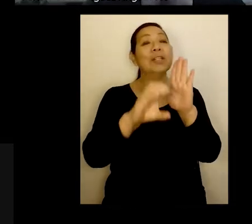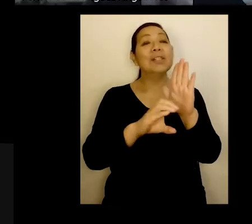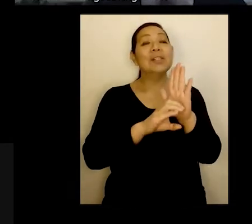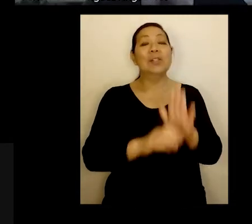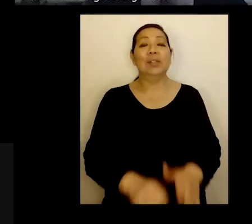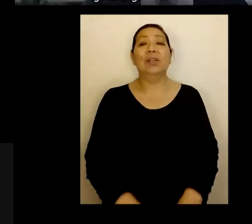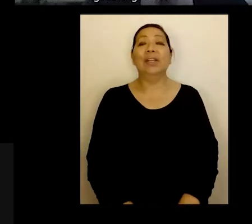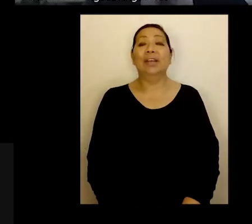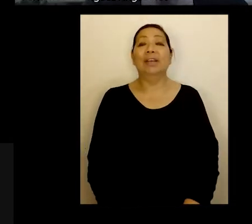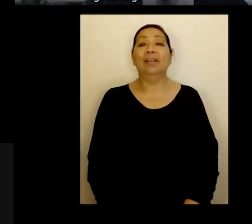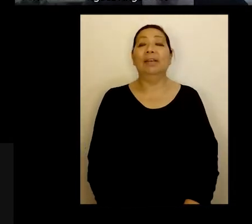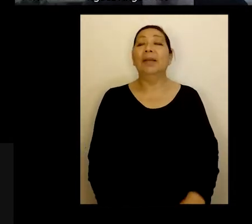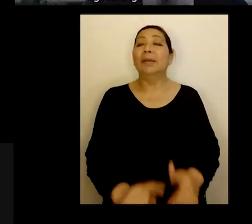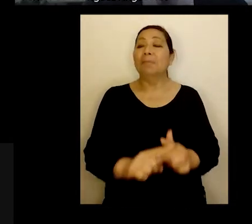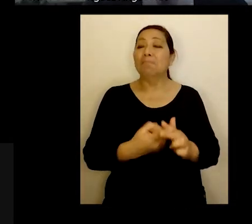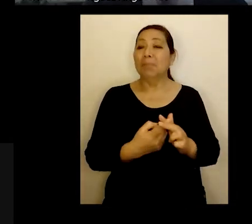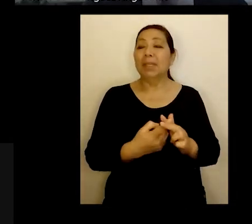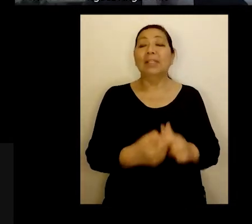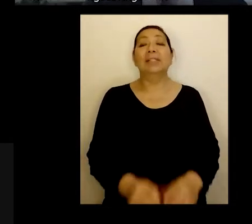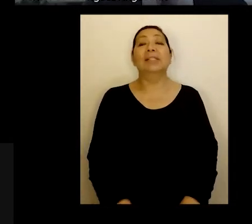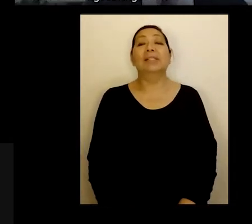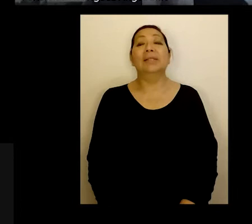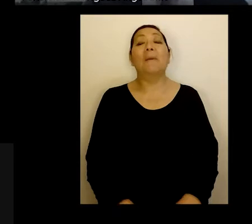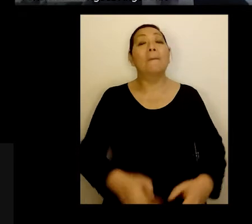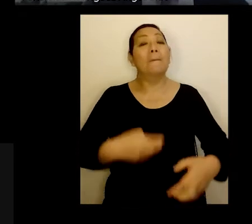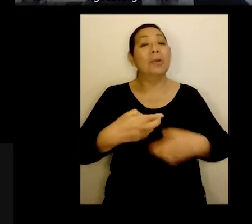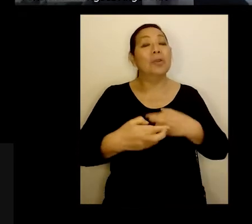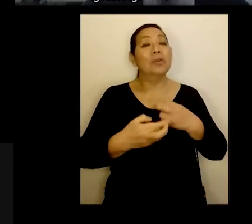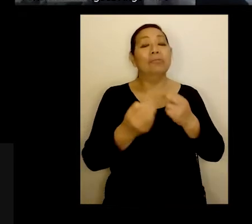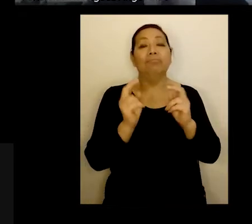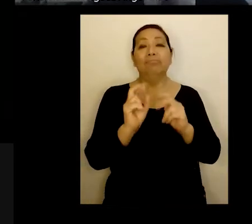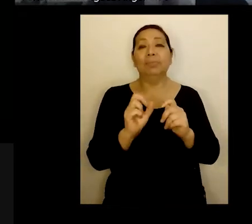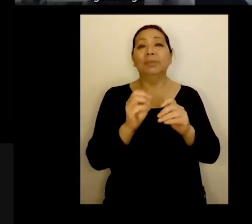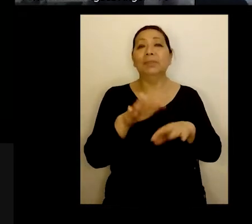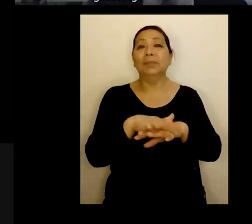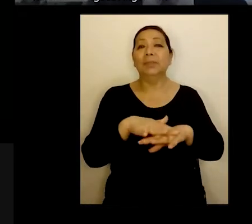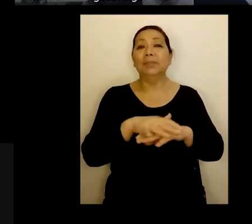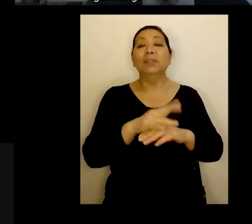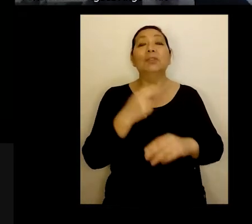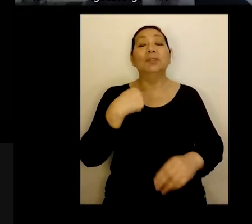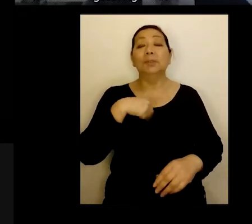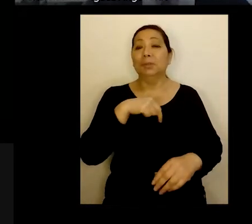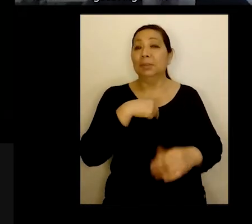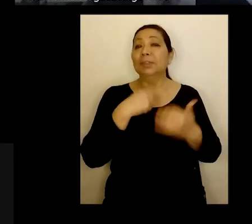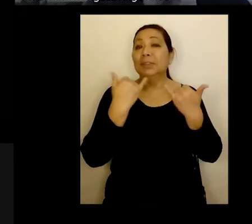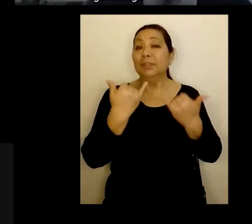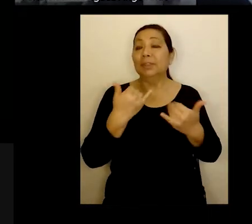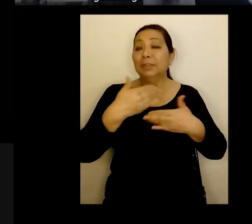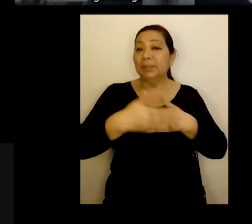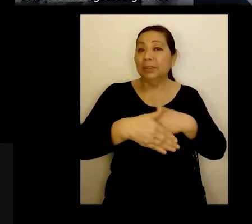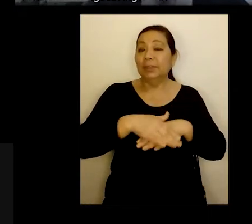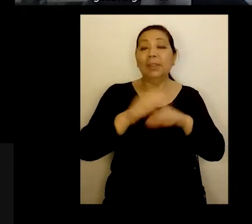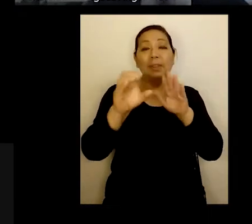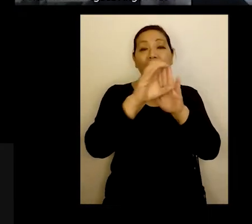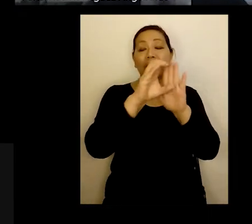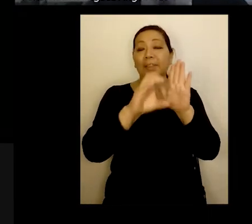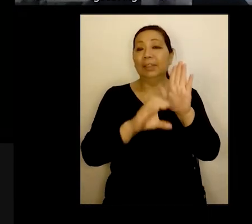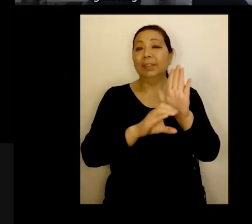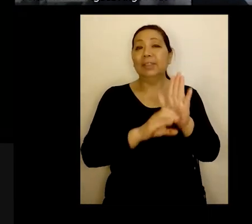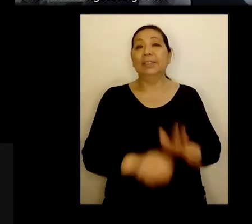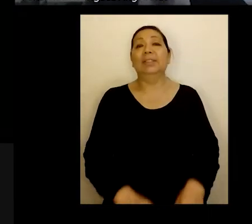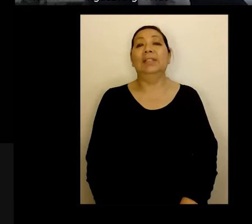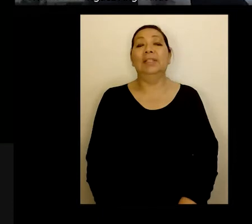constitucional nace a partir de un proceso contencioso administrativo. Nosotros en este proceso